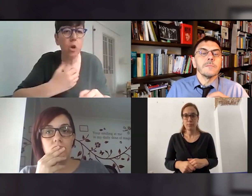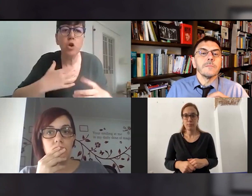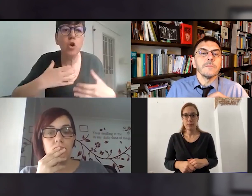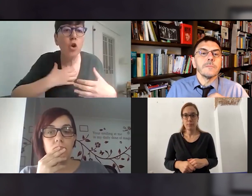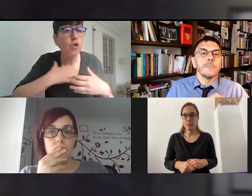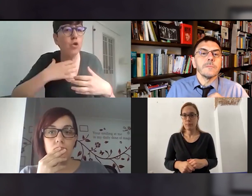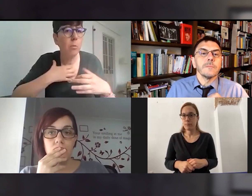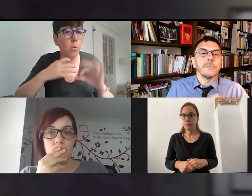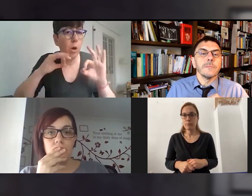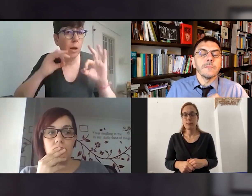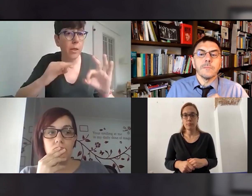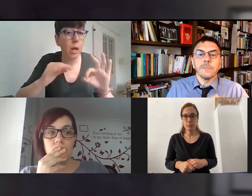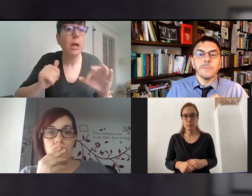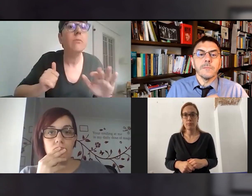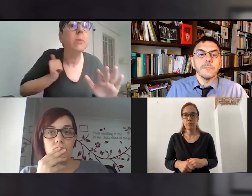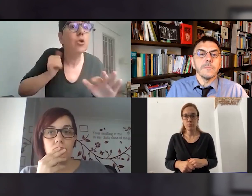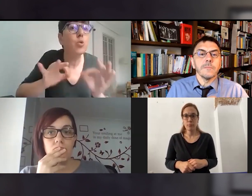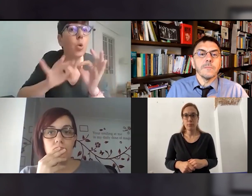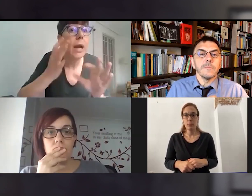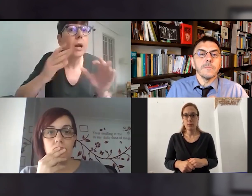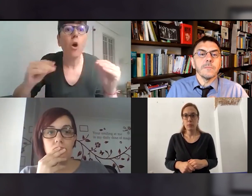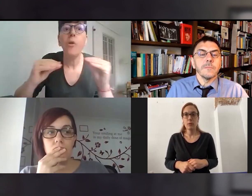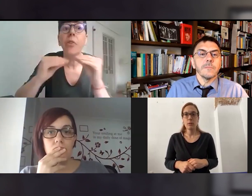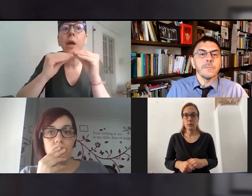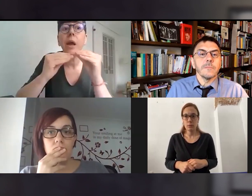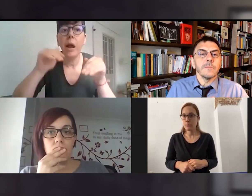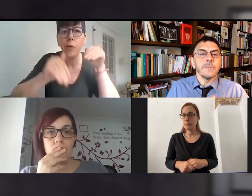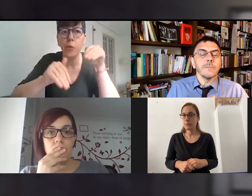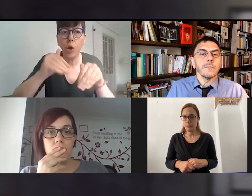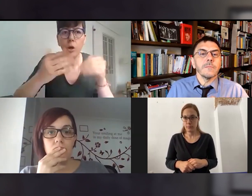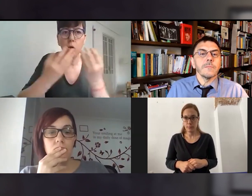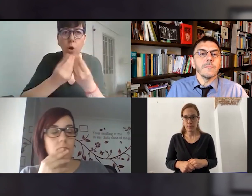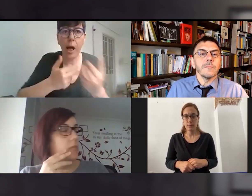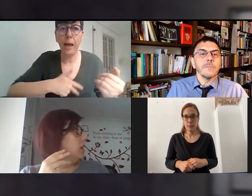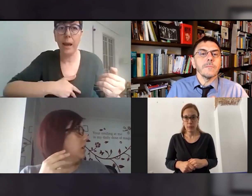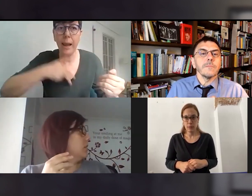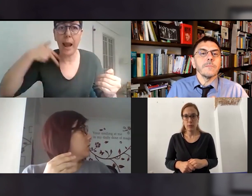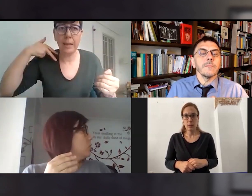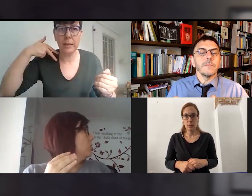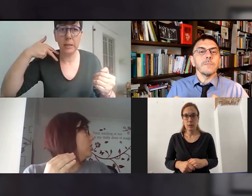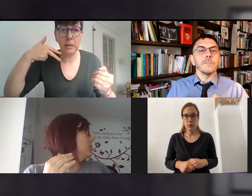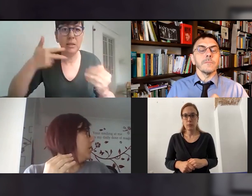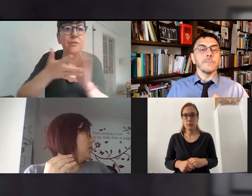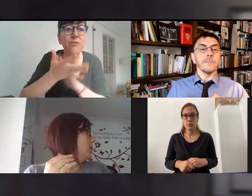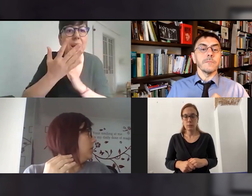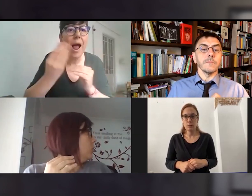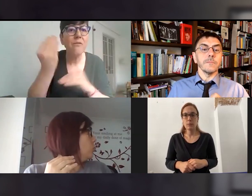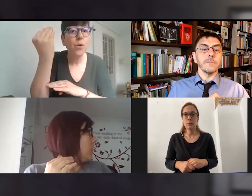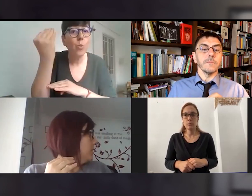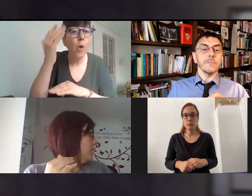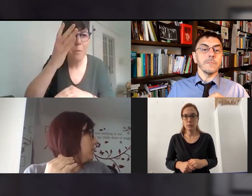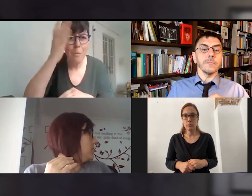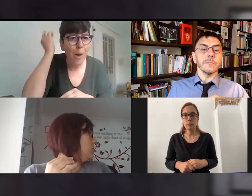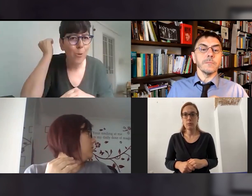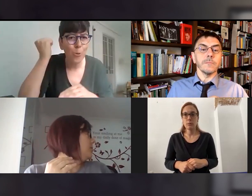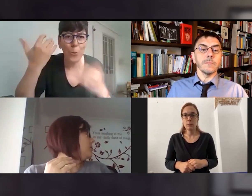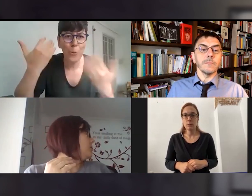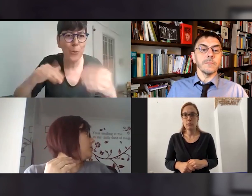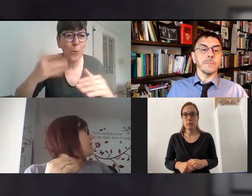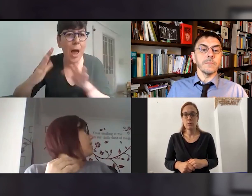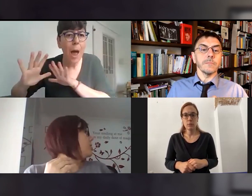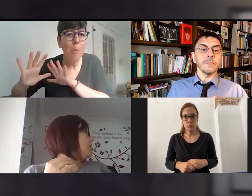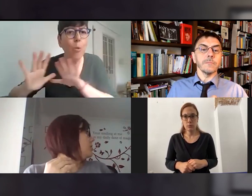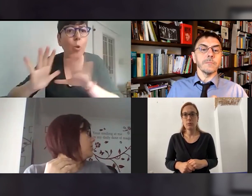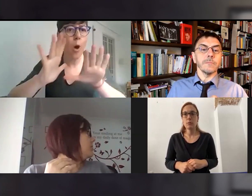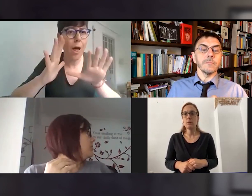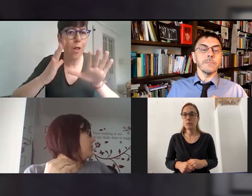pasadas, donde de 13 diputados llegamos a 8, y eso no puede ser. Bajamos y eso no puede ser. Afortunadamente coincidieron las elecciones